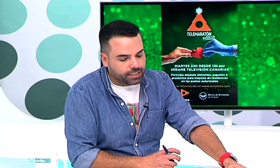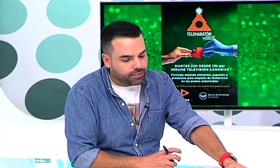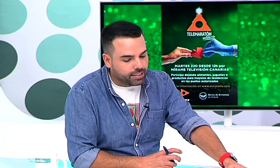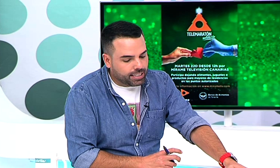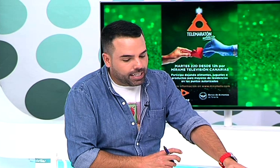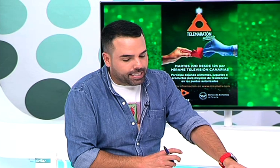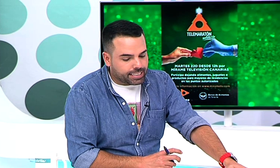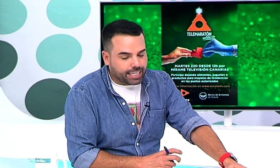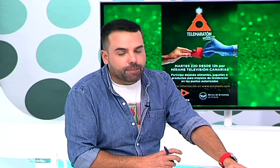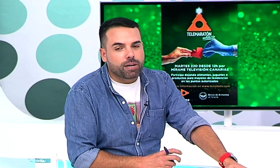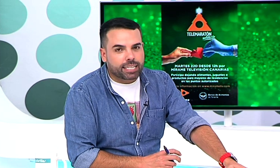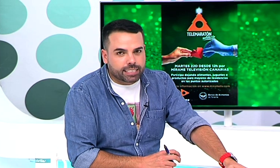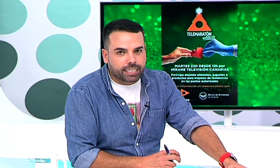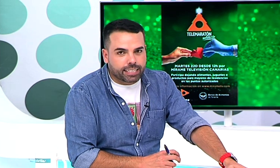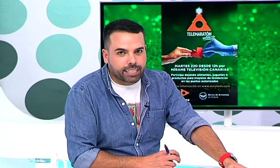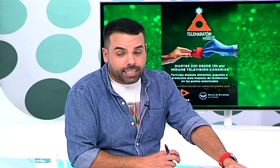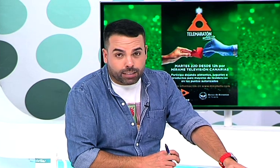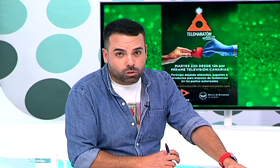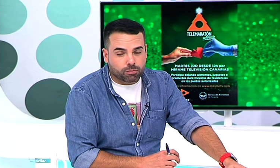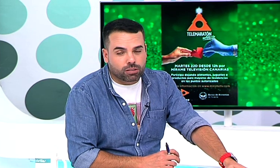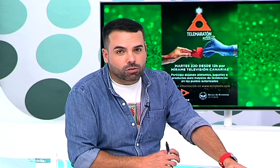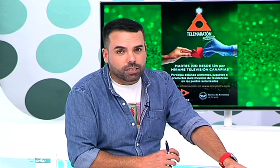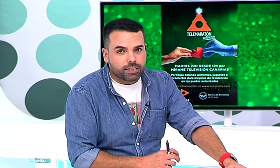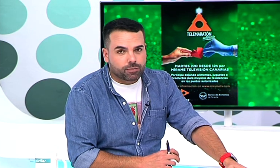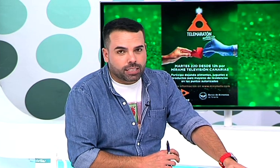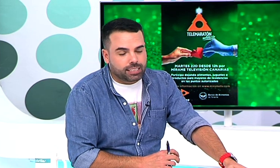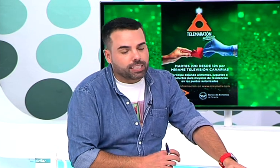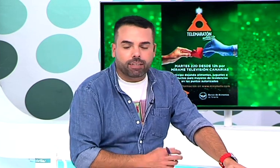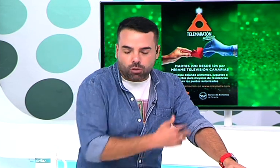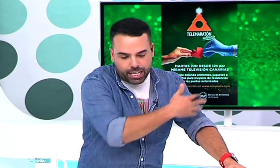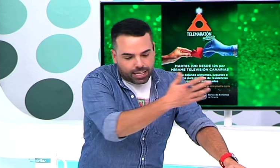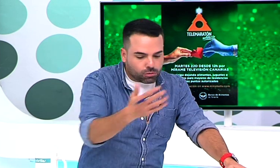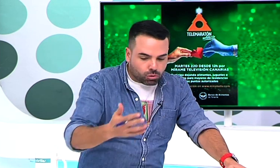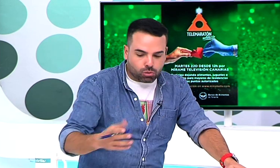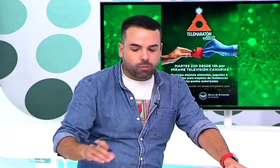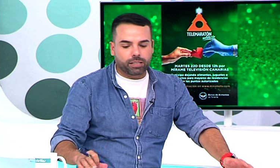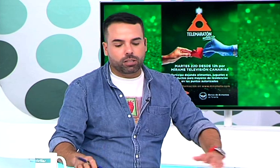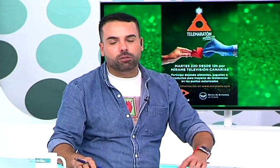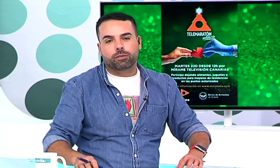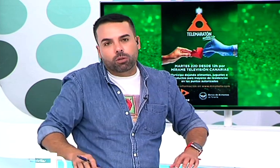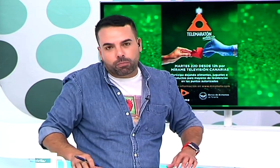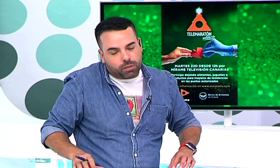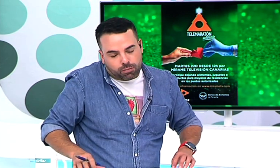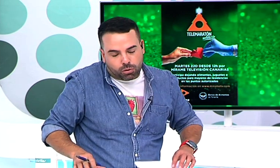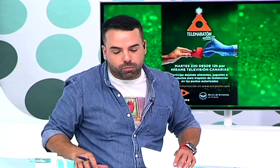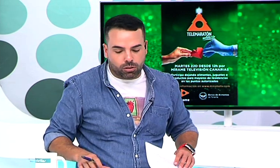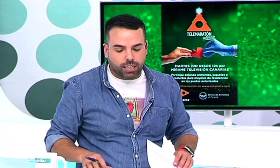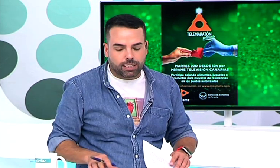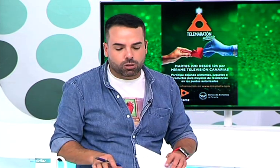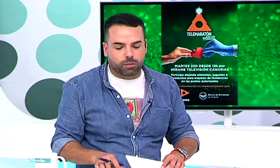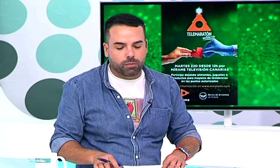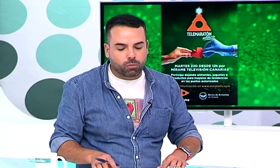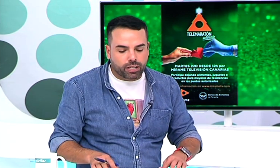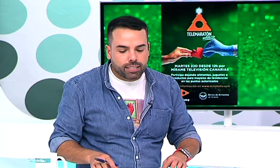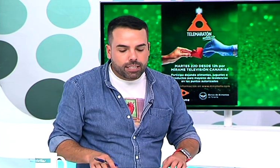Cruz de Tenerife, así que merece el reconocimiento de esta iniciativa. Con ella, todos sus compañeros del ayuntamiento, por supuesto el alcalde